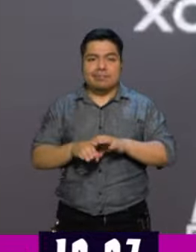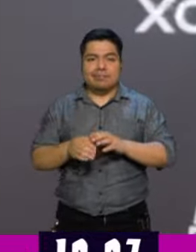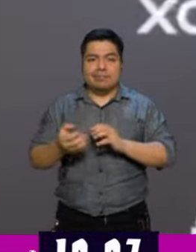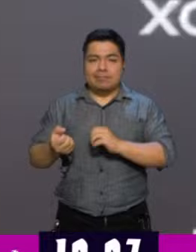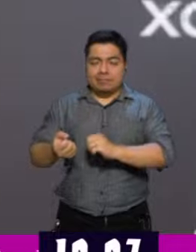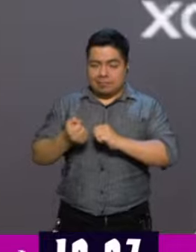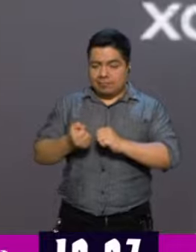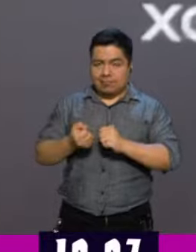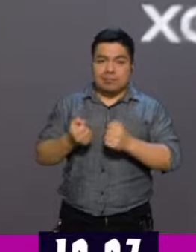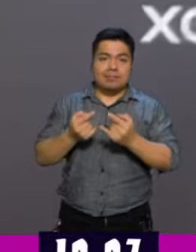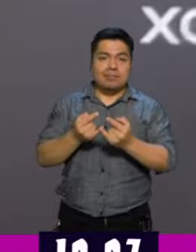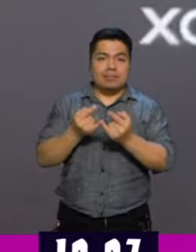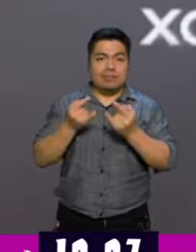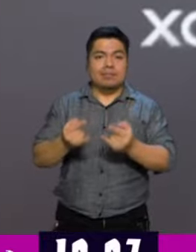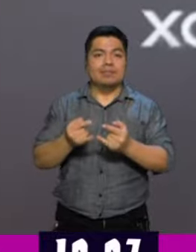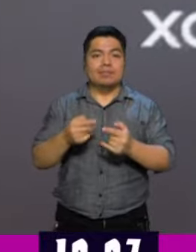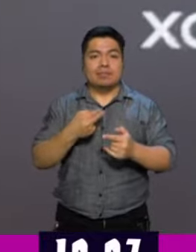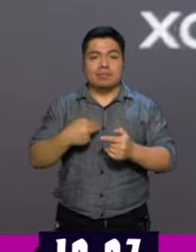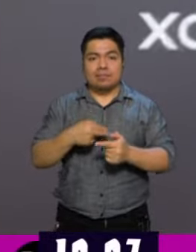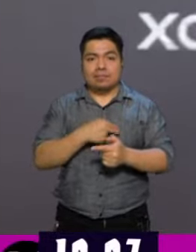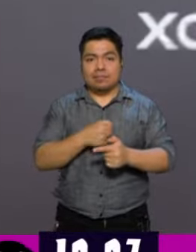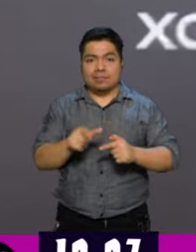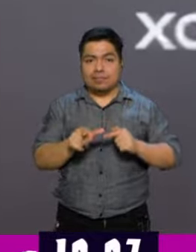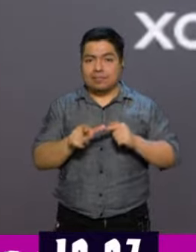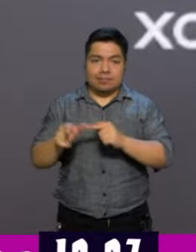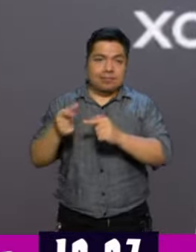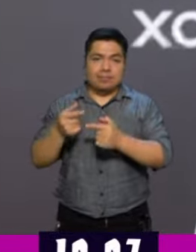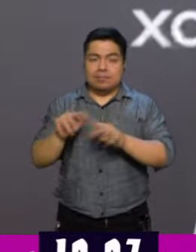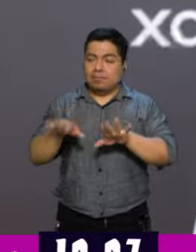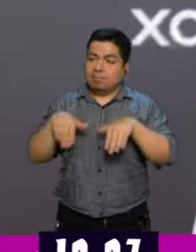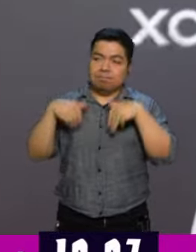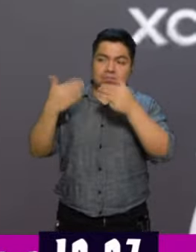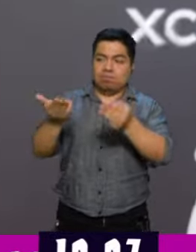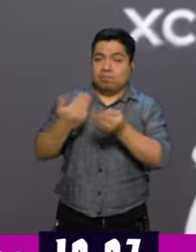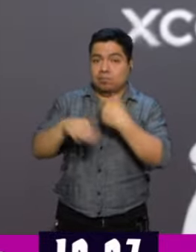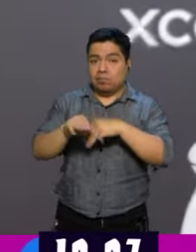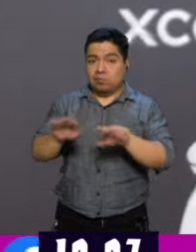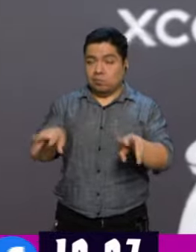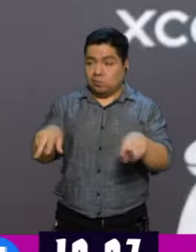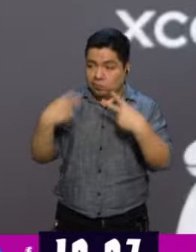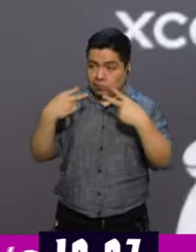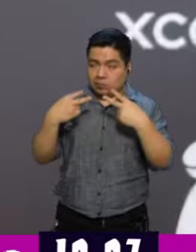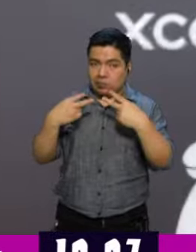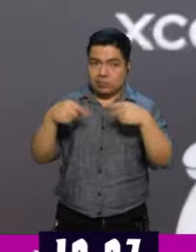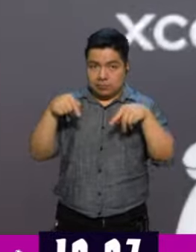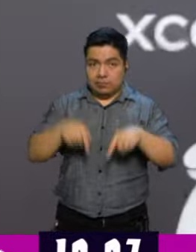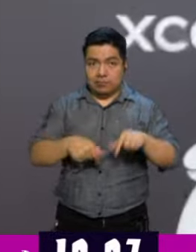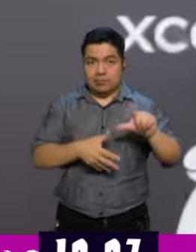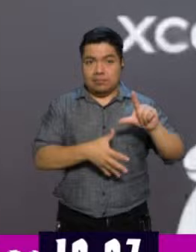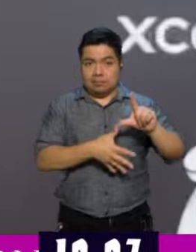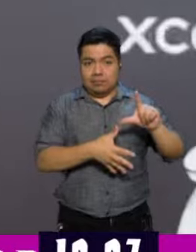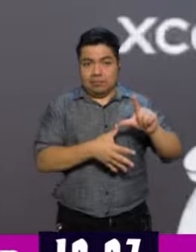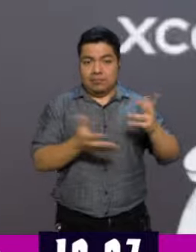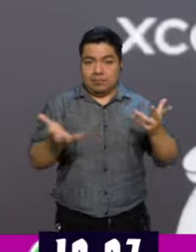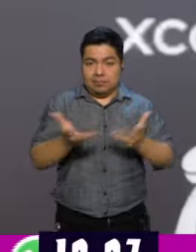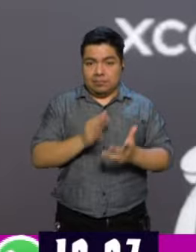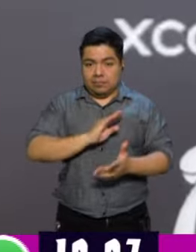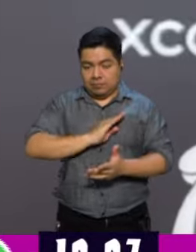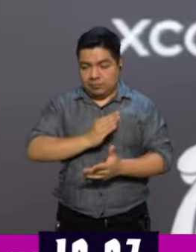de nuestras historias y salir al mundo y que la gente vea que lo que hacemos en Latinoamérica y en